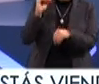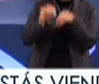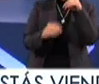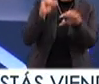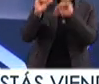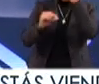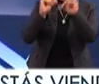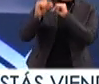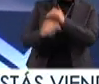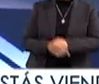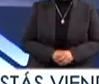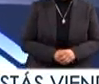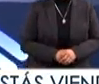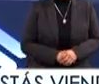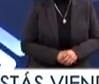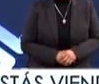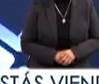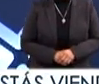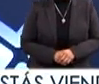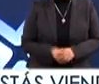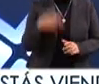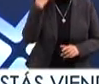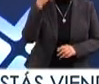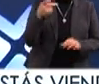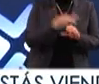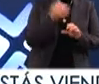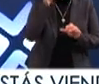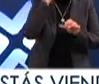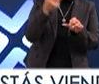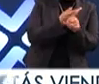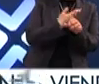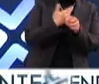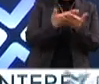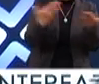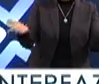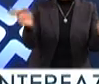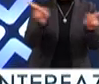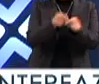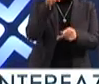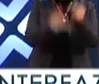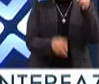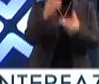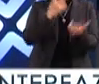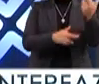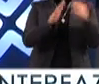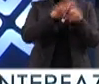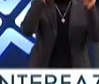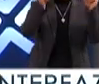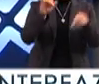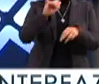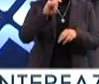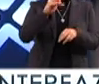va a ir viendo reflejado. Así es, Ana Cristina. Pues vamos a ver, por supuesto, darle seguimiento. Mientras tanto, vamos a hacer una pausa. Regresamos con más temas. es Interfaz.